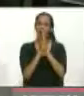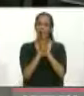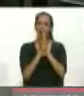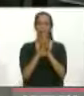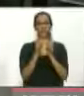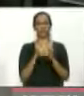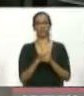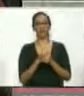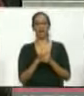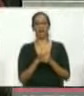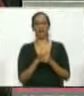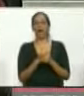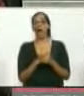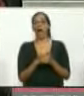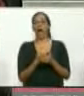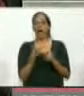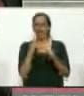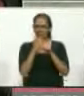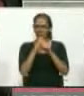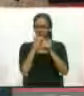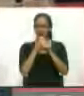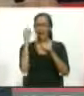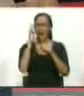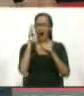emprendedores de venezuela